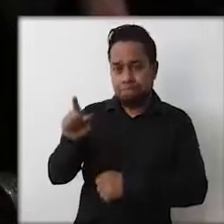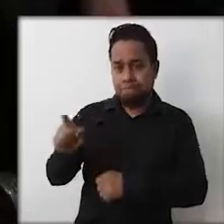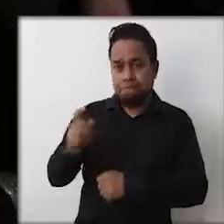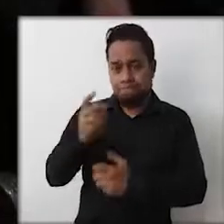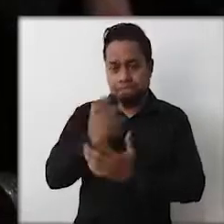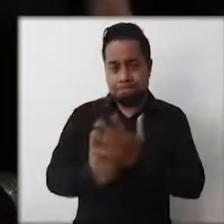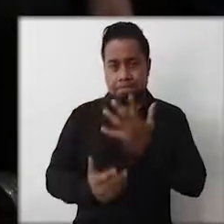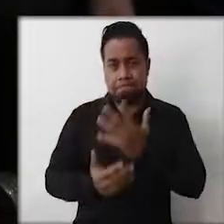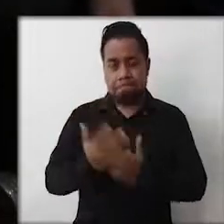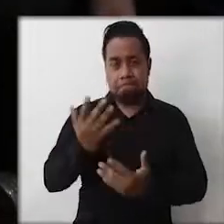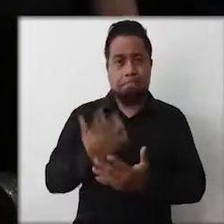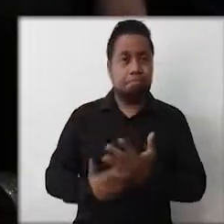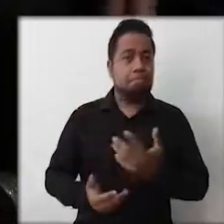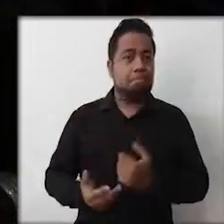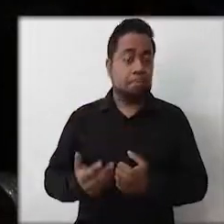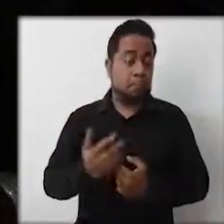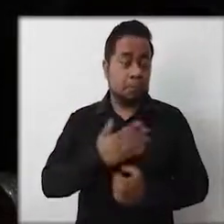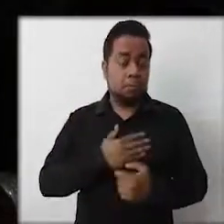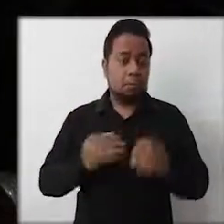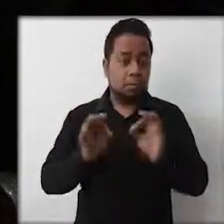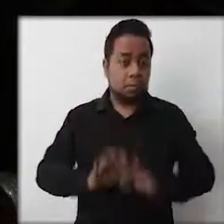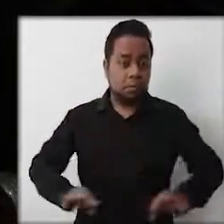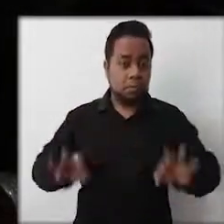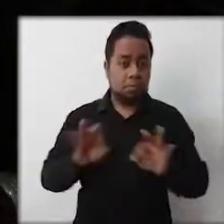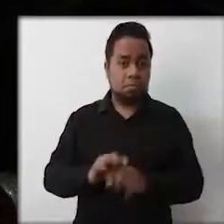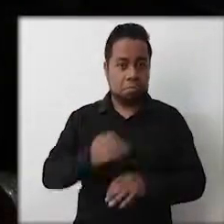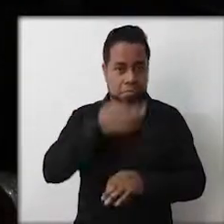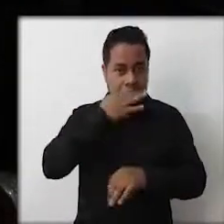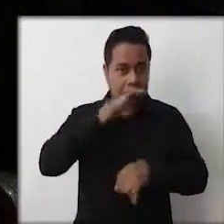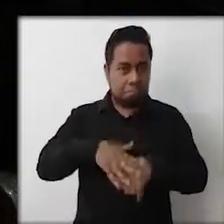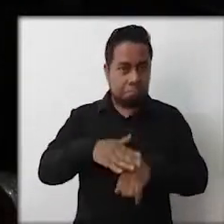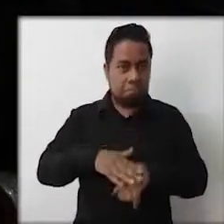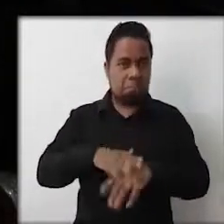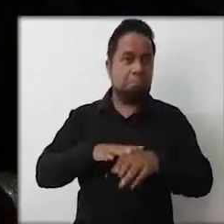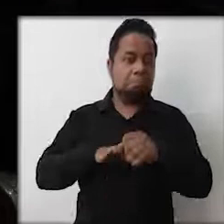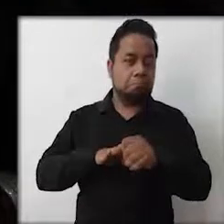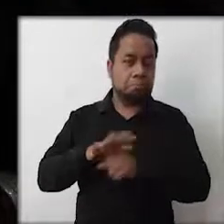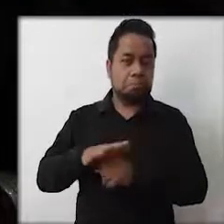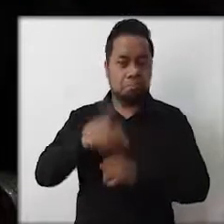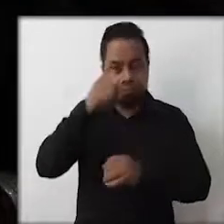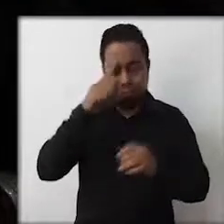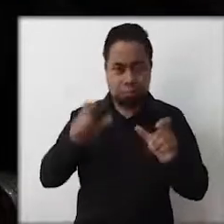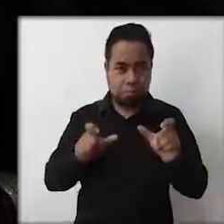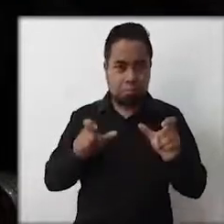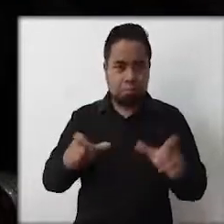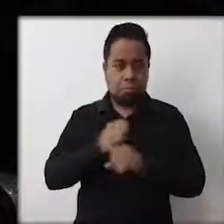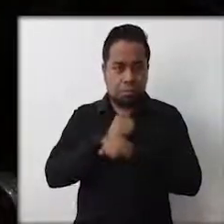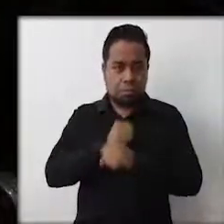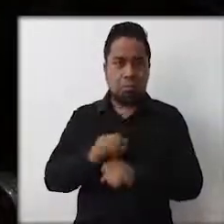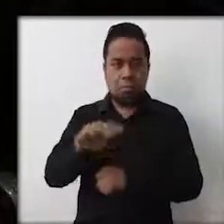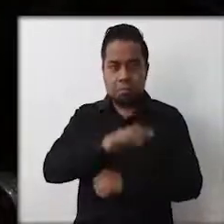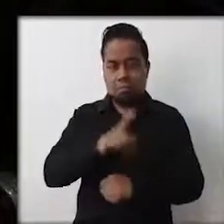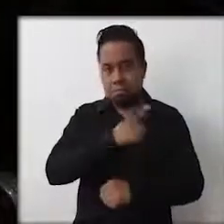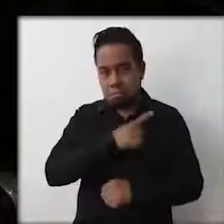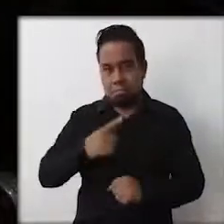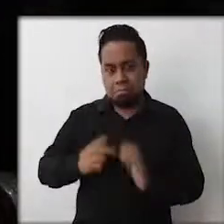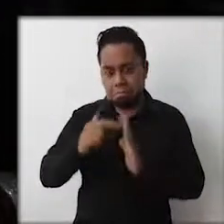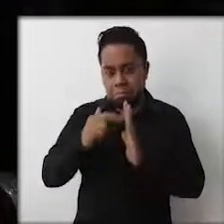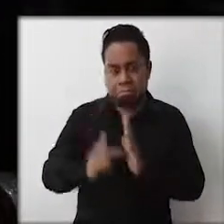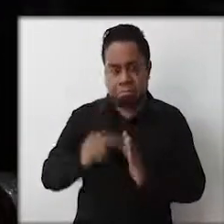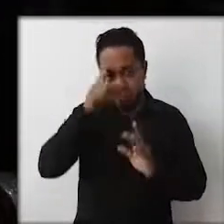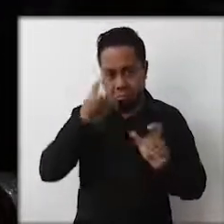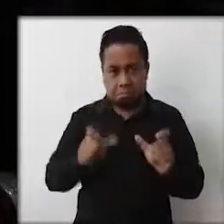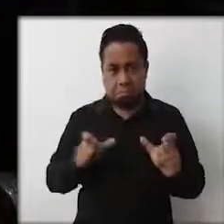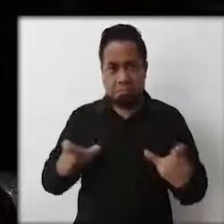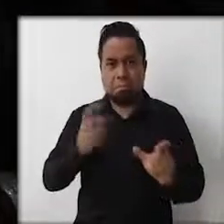otorgar los permisos para que se lleve a cabo esta tradicional festividad del barrio del Marquesado.